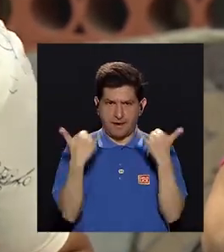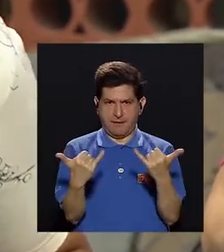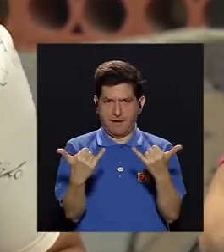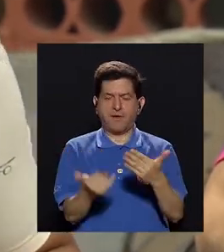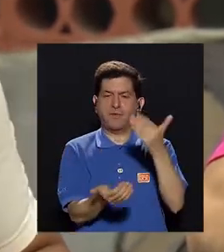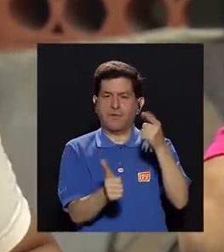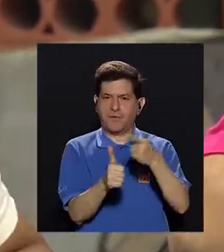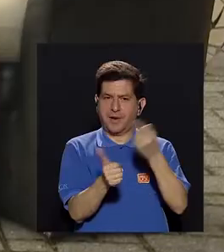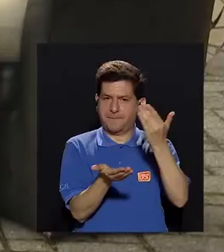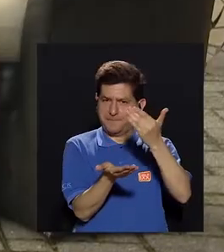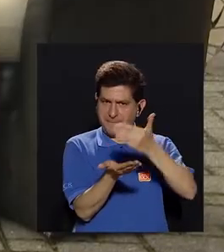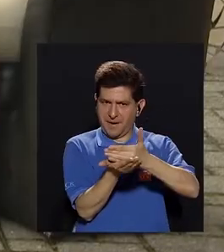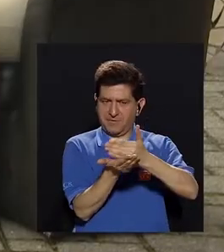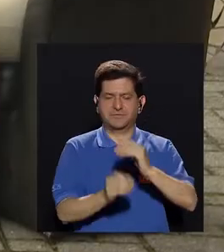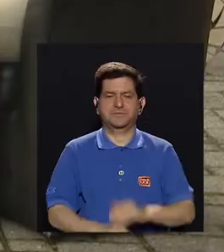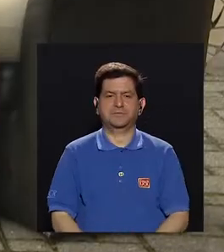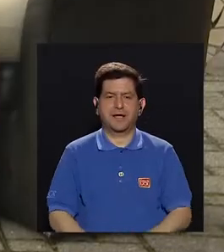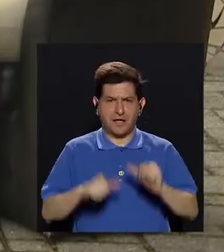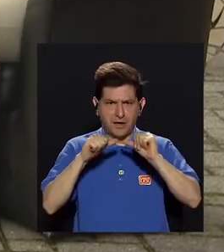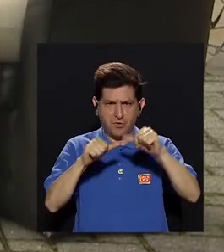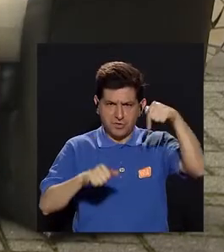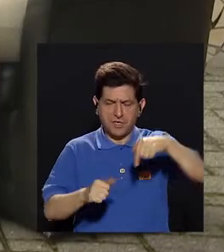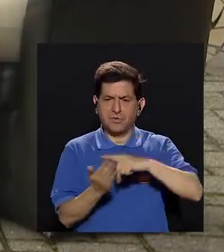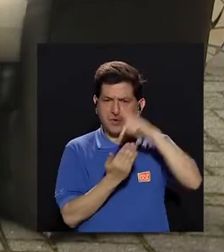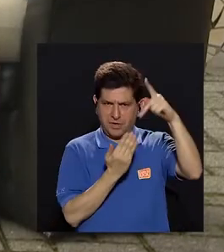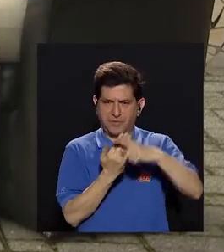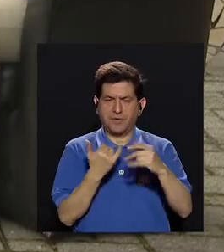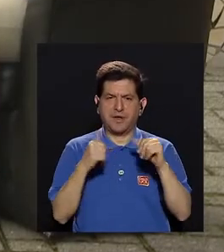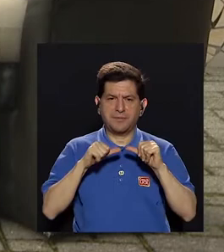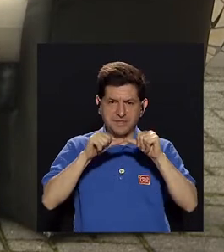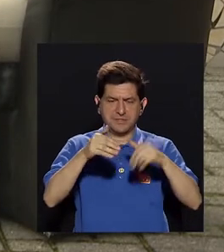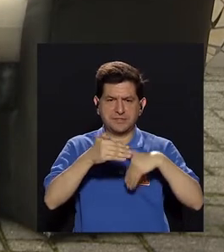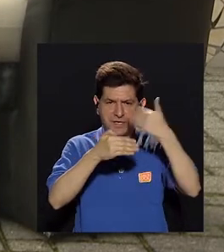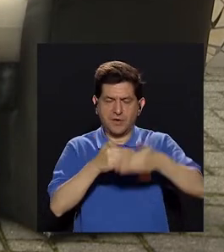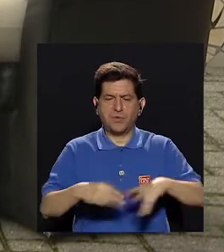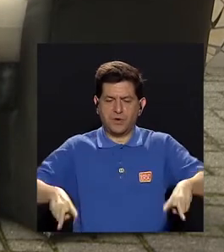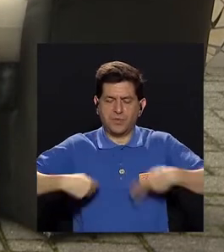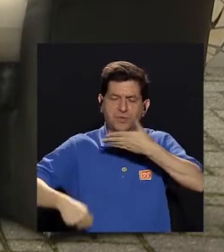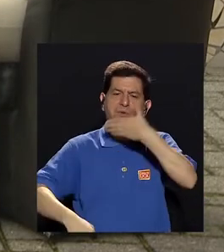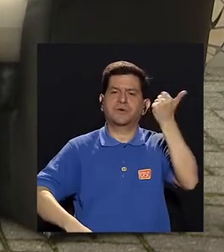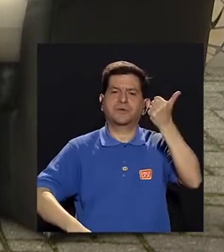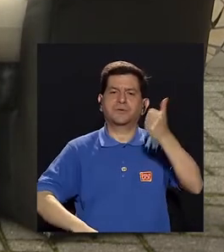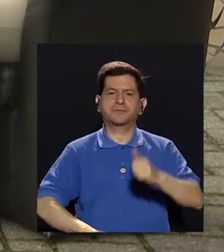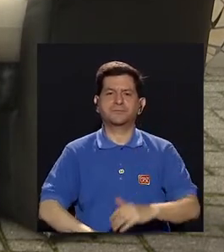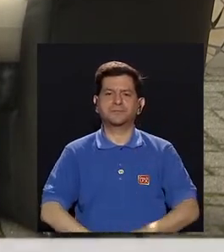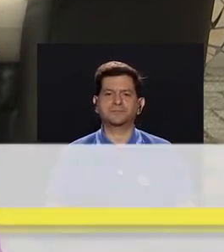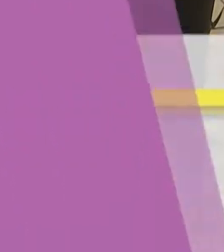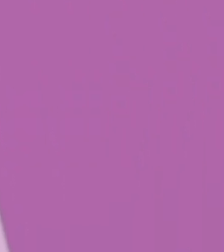hacer una primera pausa. Quédese con nosotros que ya regresamos con más de Vivir Mejor.